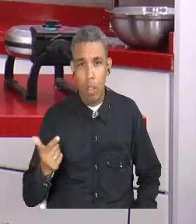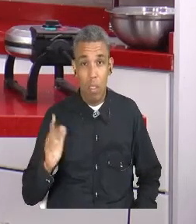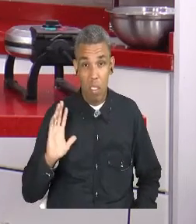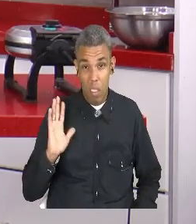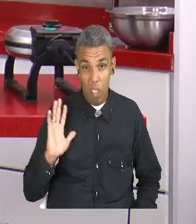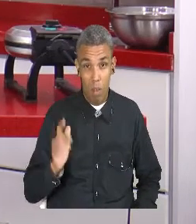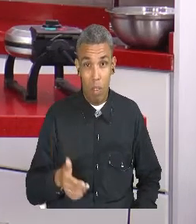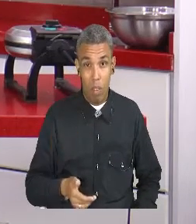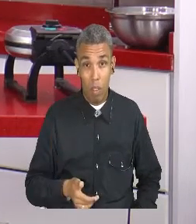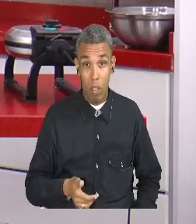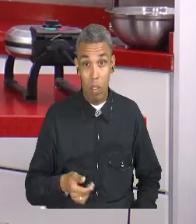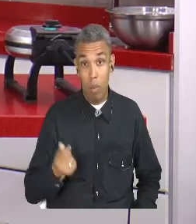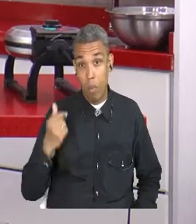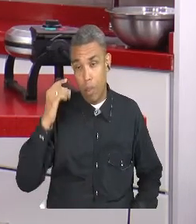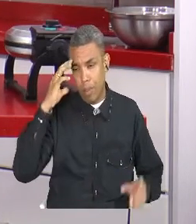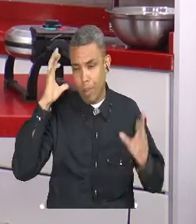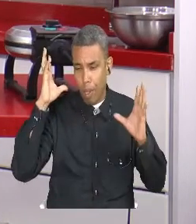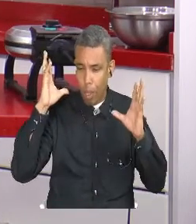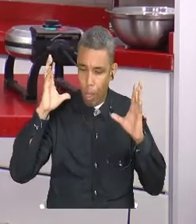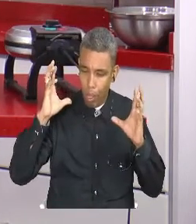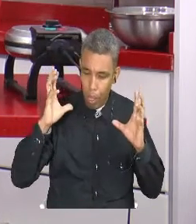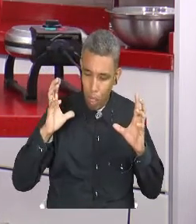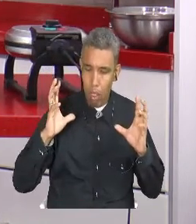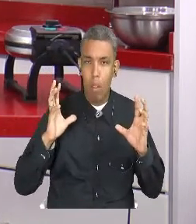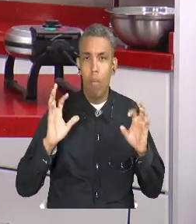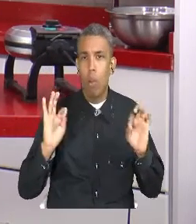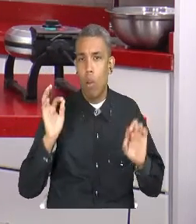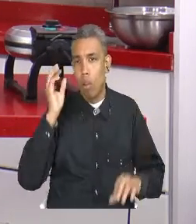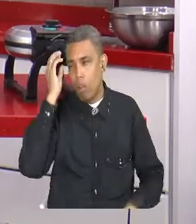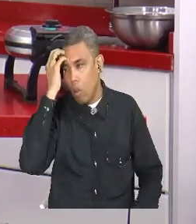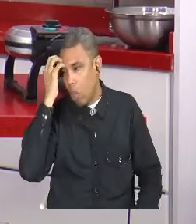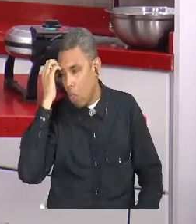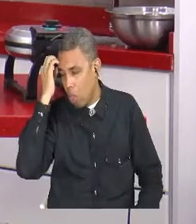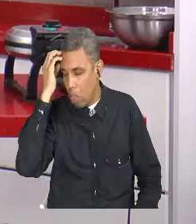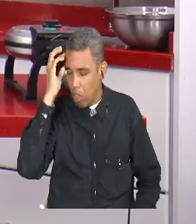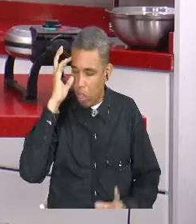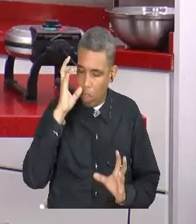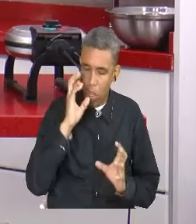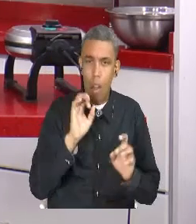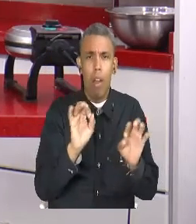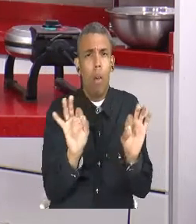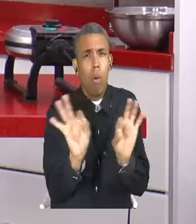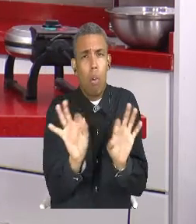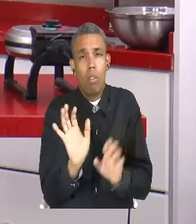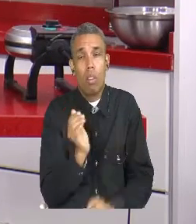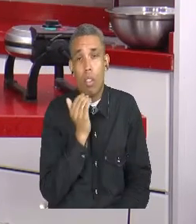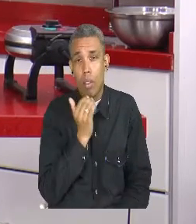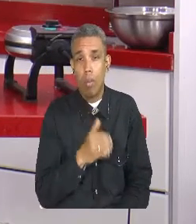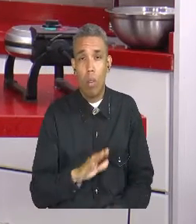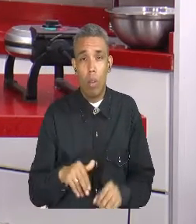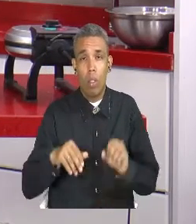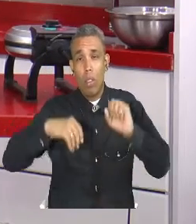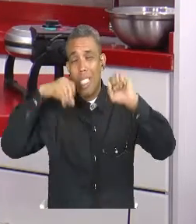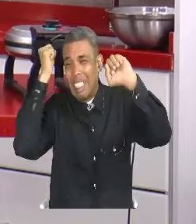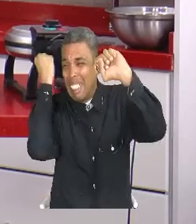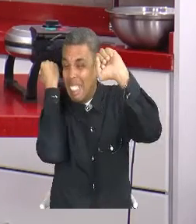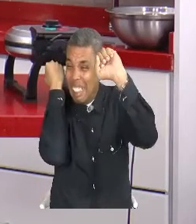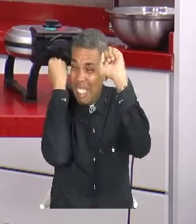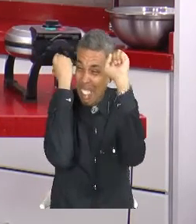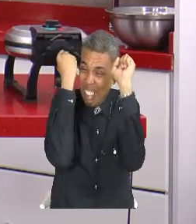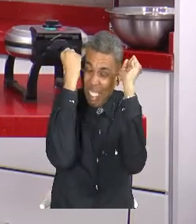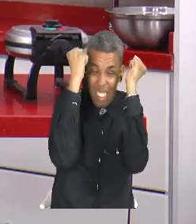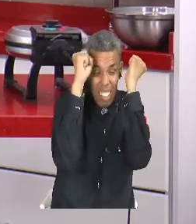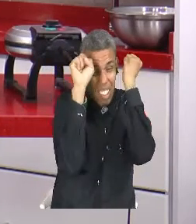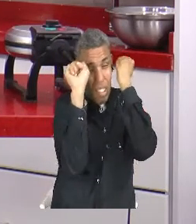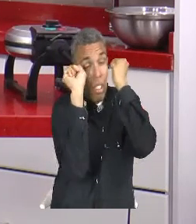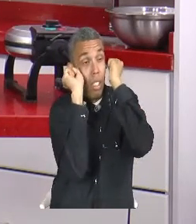que están con depresión. A veces las personas que creemos estar en nuestros cinco sentidos, en nuestros cinco cabales, también sufrimos de crisis existencial,